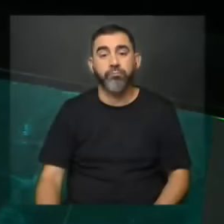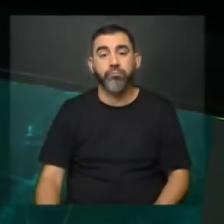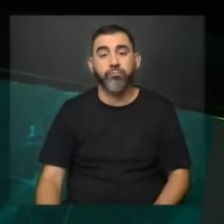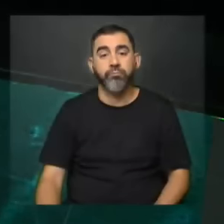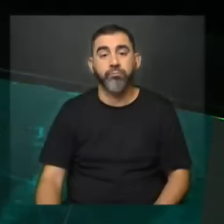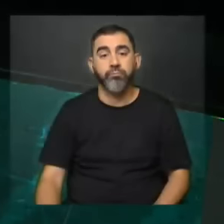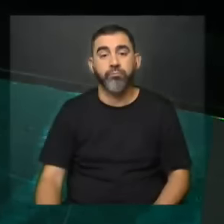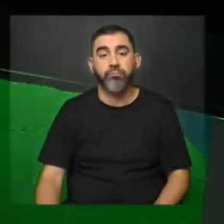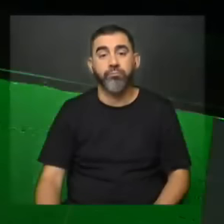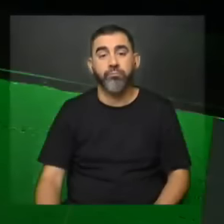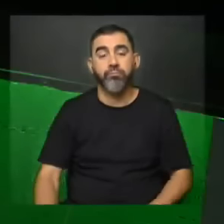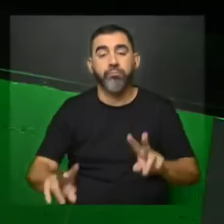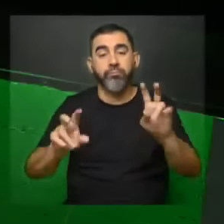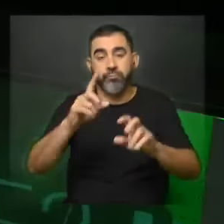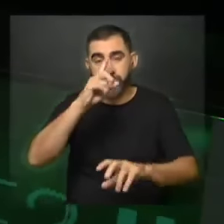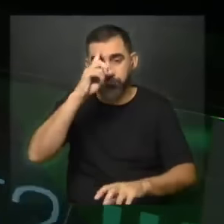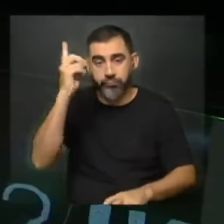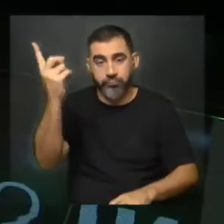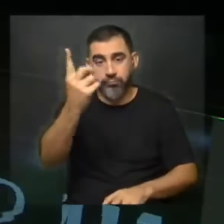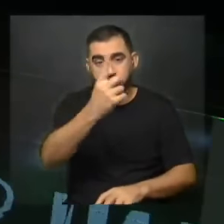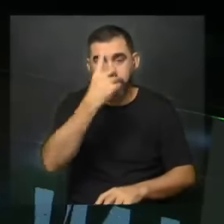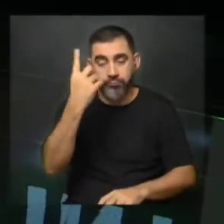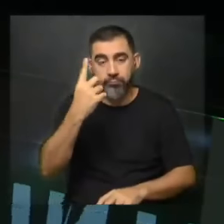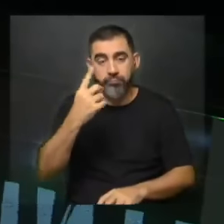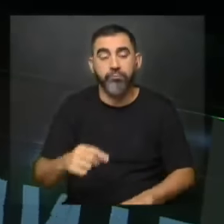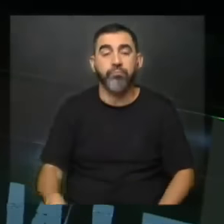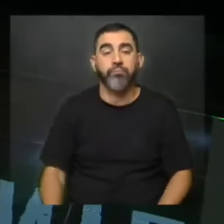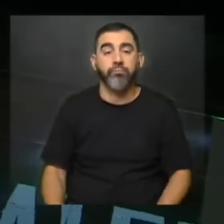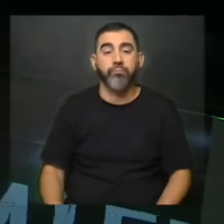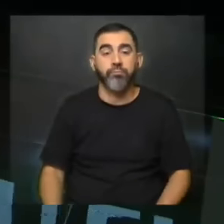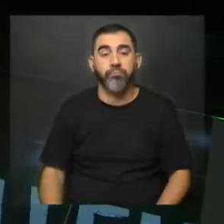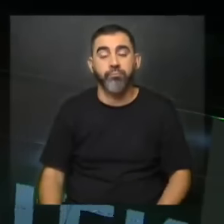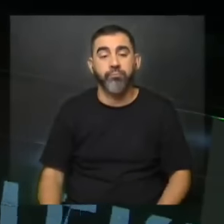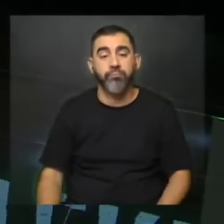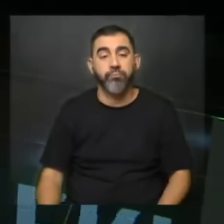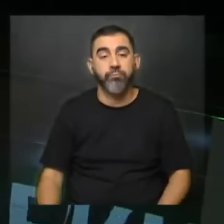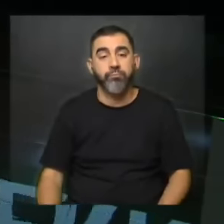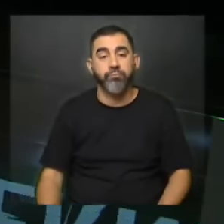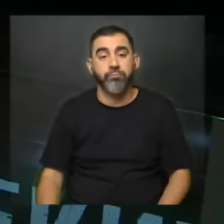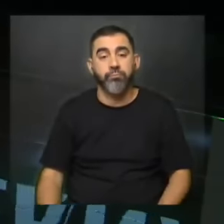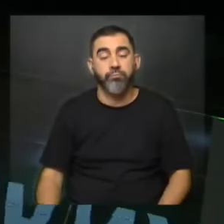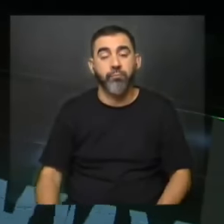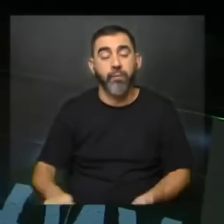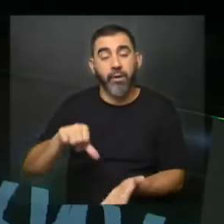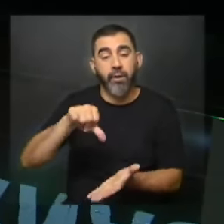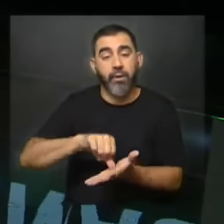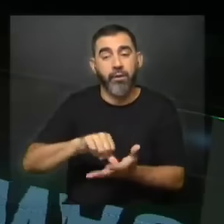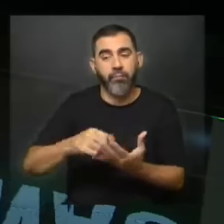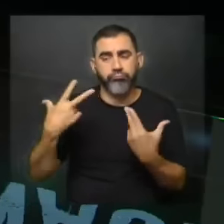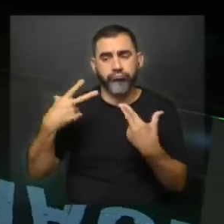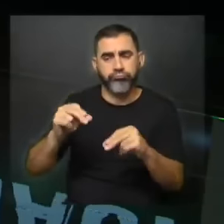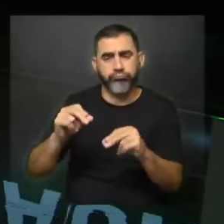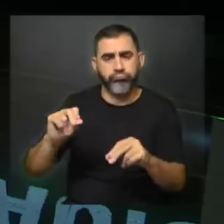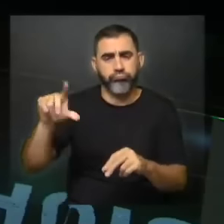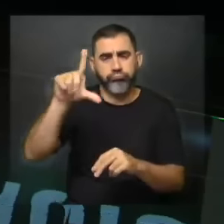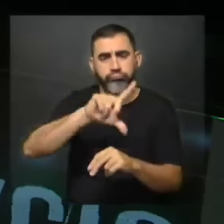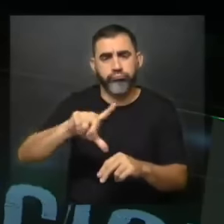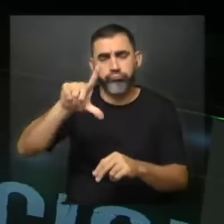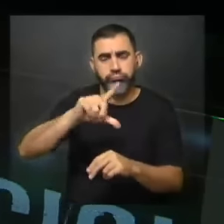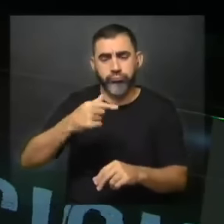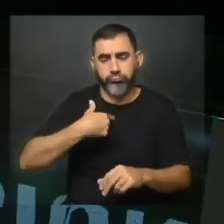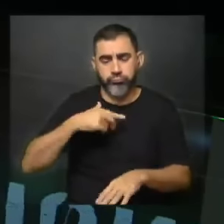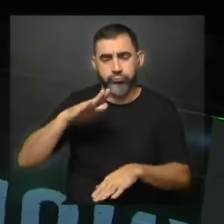tarde vamos a abrir ahora el capítulo internacional destacamos desde fuera de fronteras que Irán negó este lunes la autoría